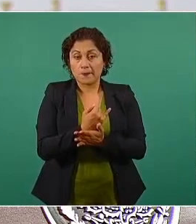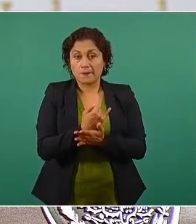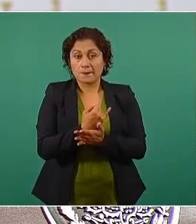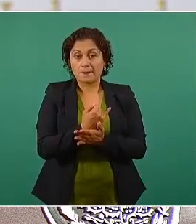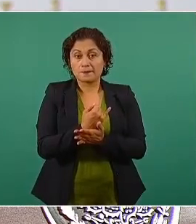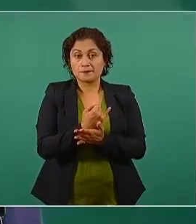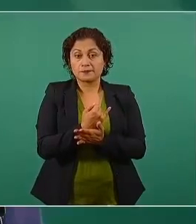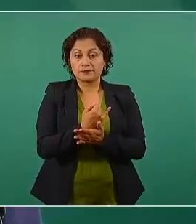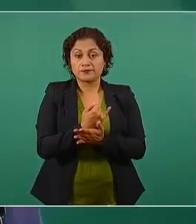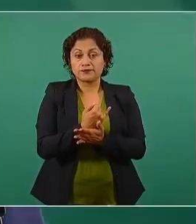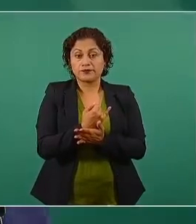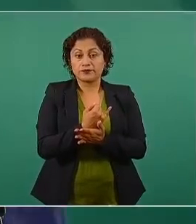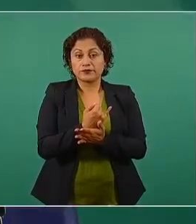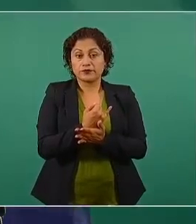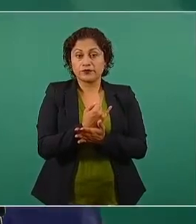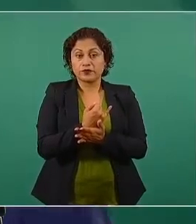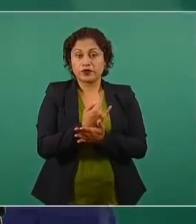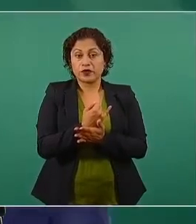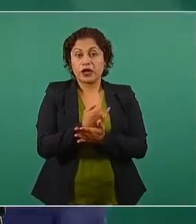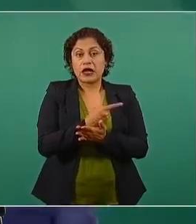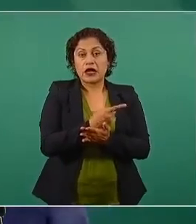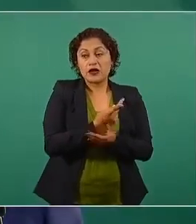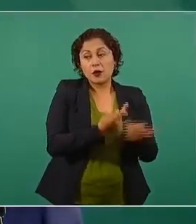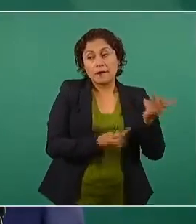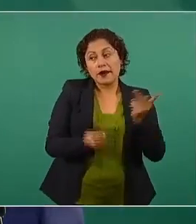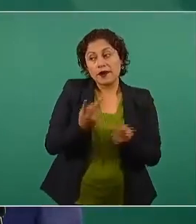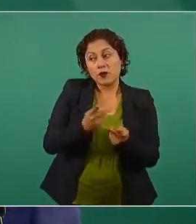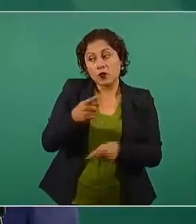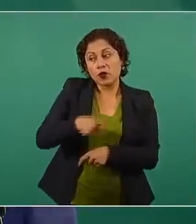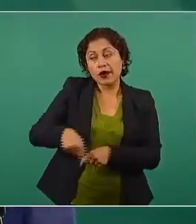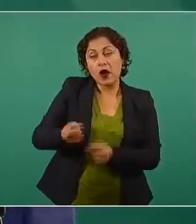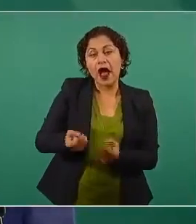a funcionarios mexicanos que iban a introducir armas